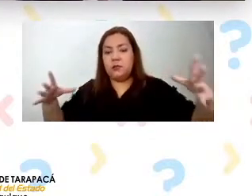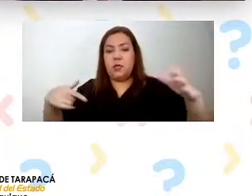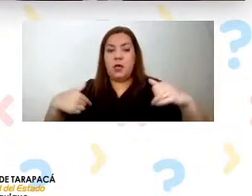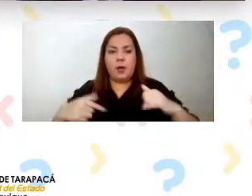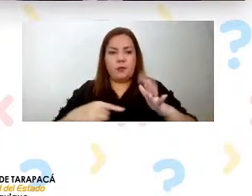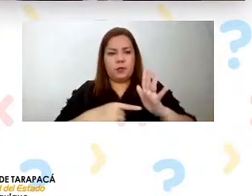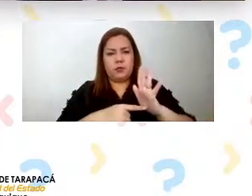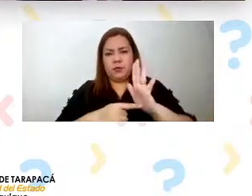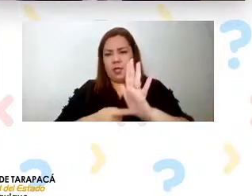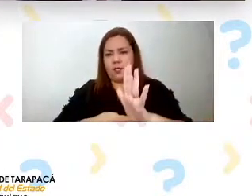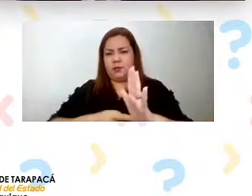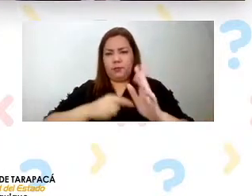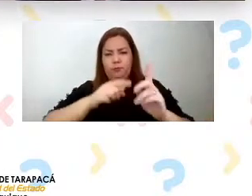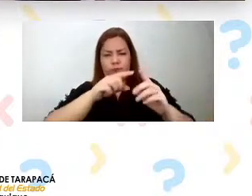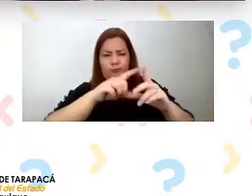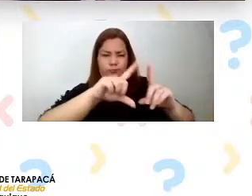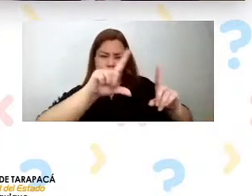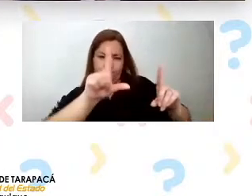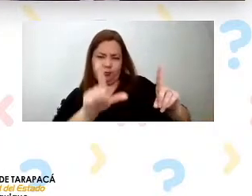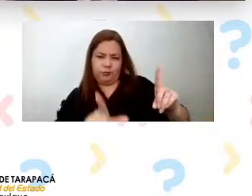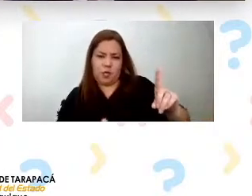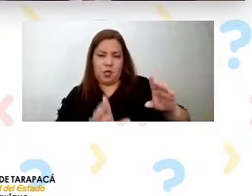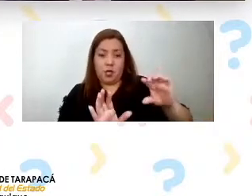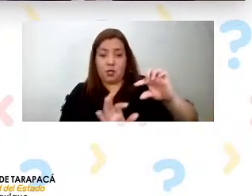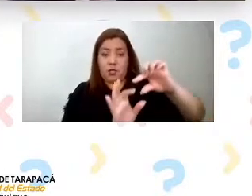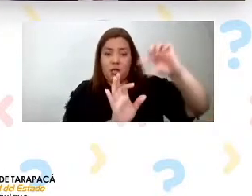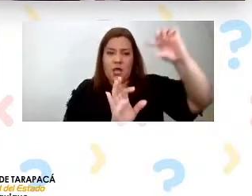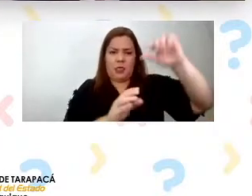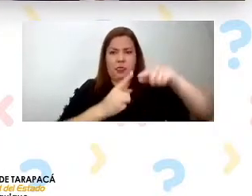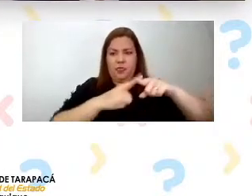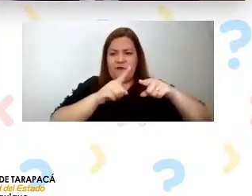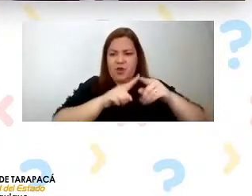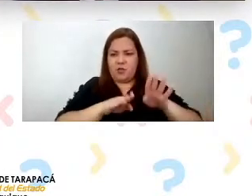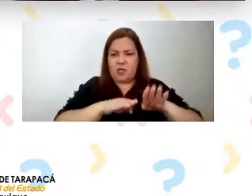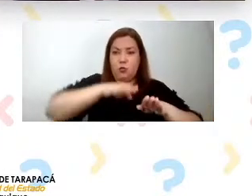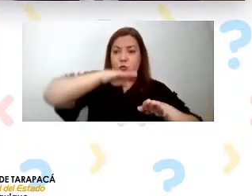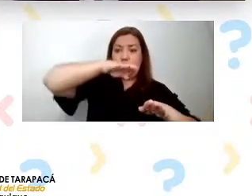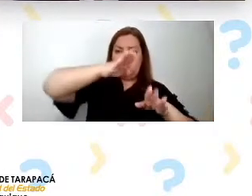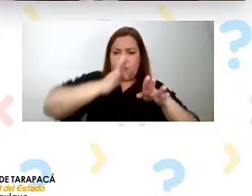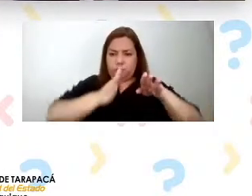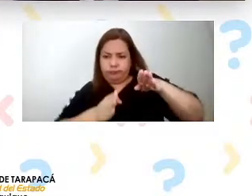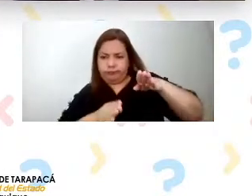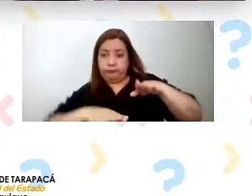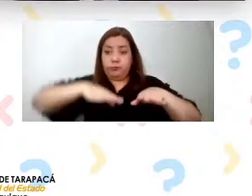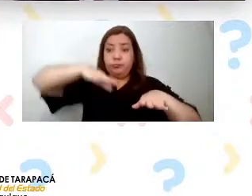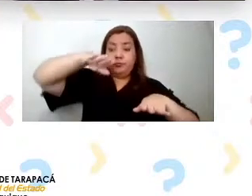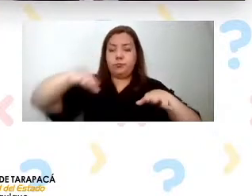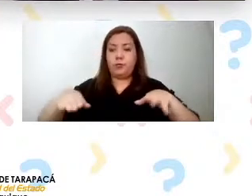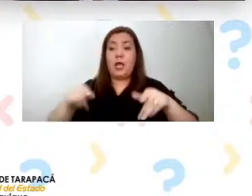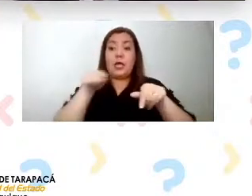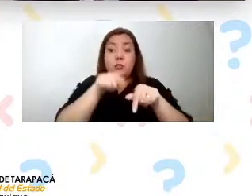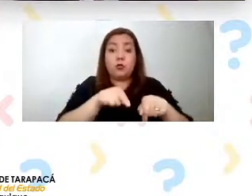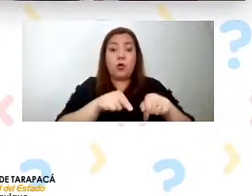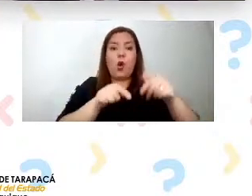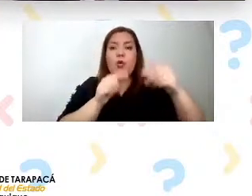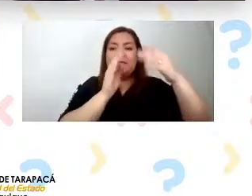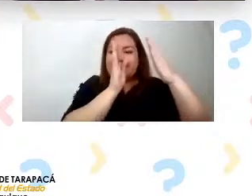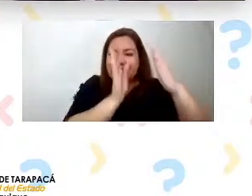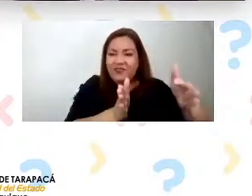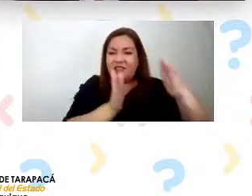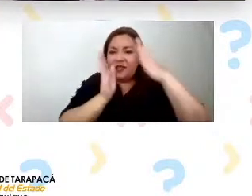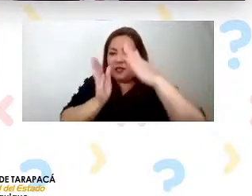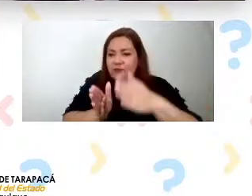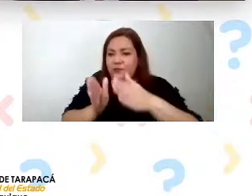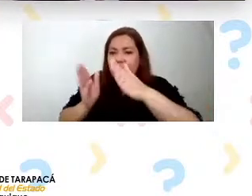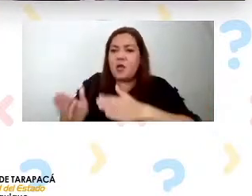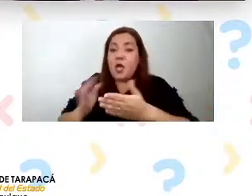estos perfiles longitudinales a diferentes alturas, se divide en zonas hidrográficas.